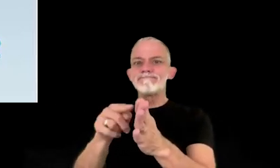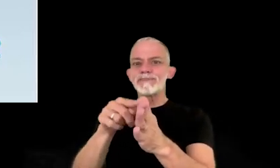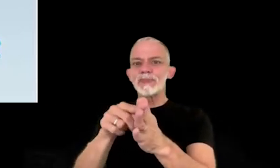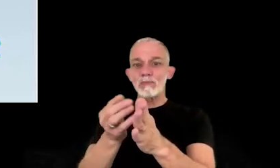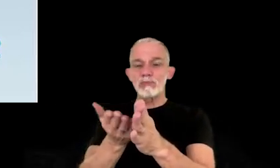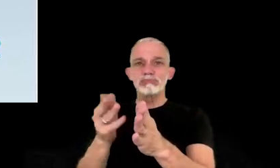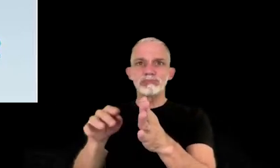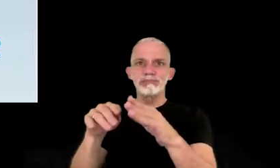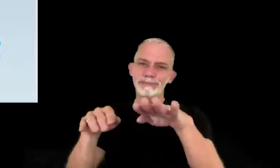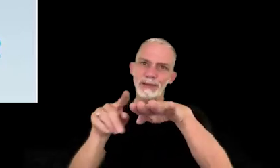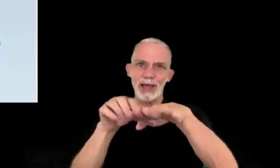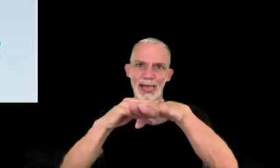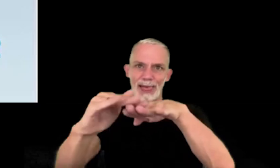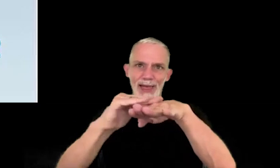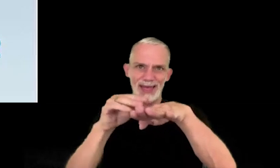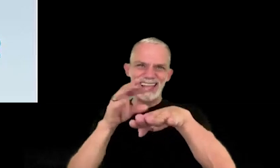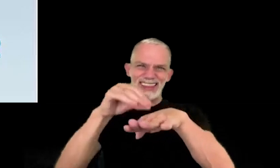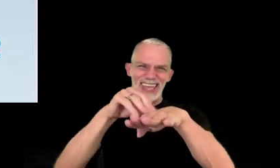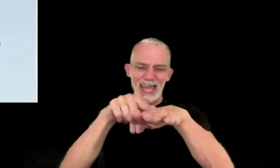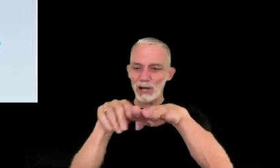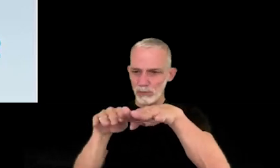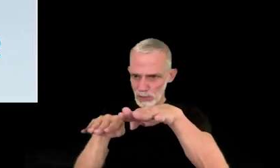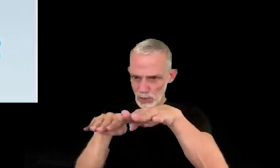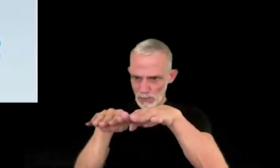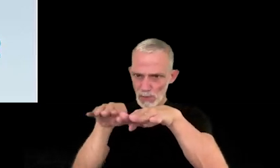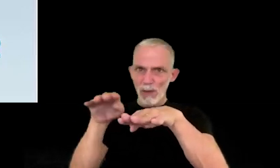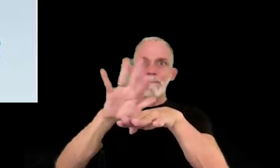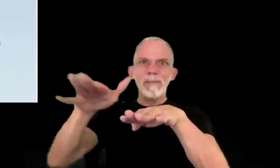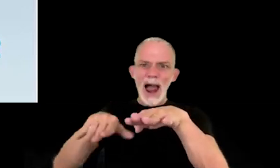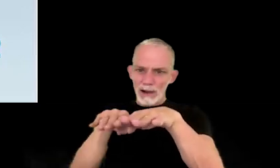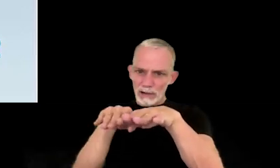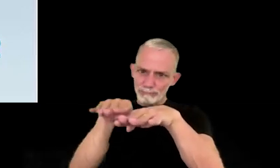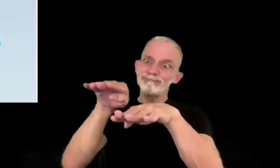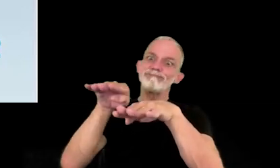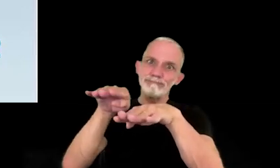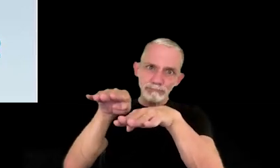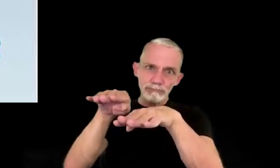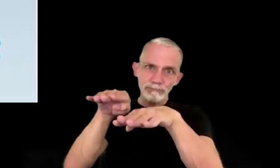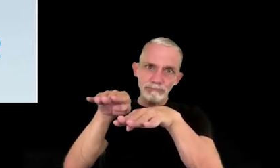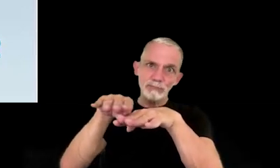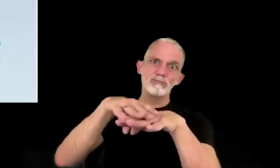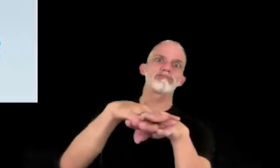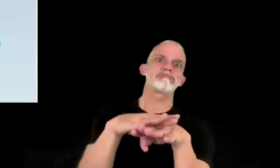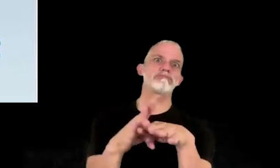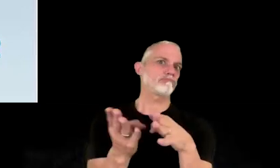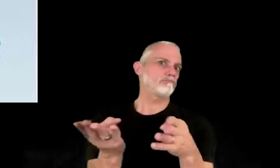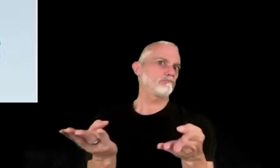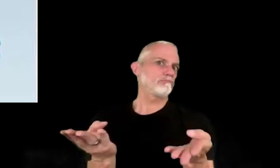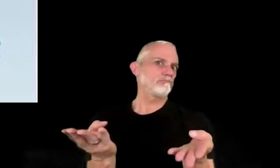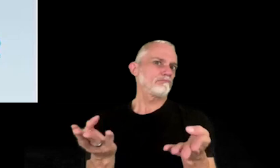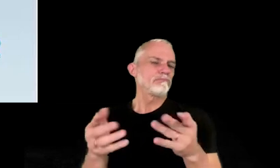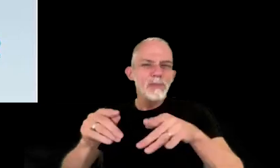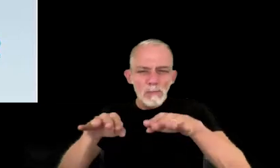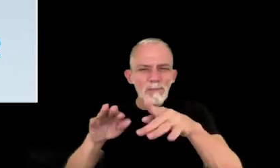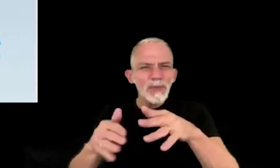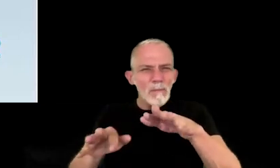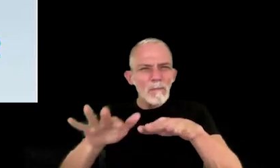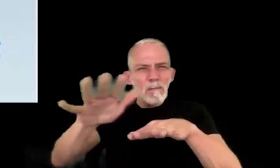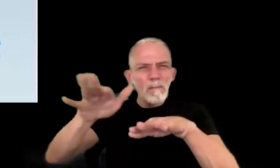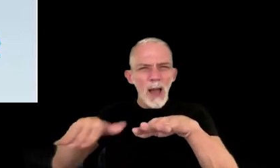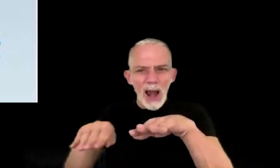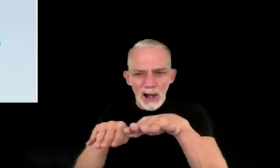nivel del mar. Entonces, según los grados centígrados que haya de incremento, va a haber un mayor incremento del nivel del mar. Y ese mayor incremento del nivel del